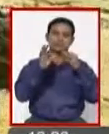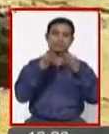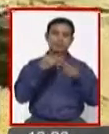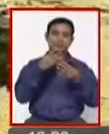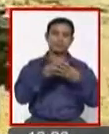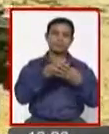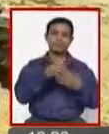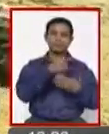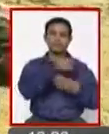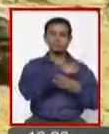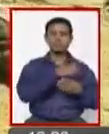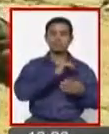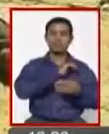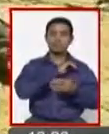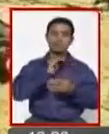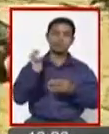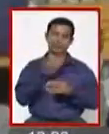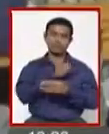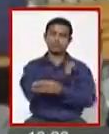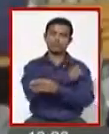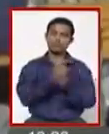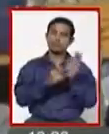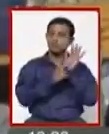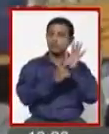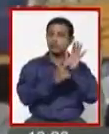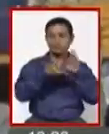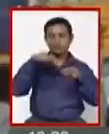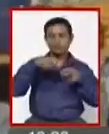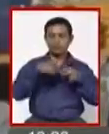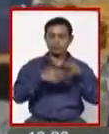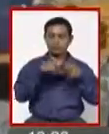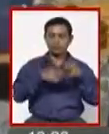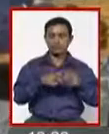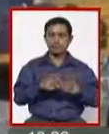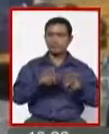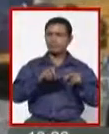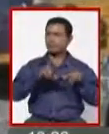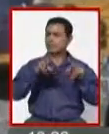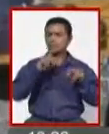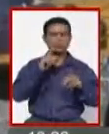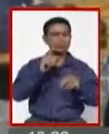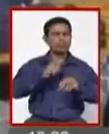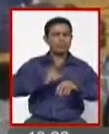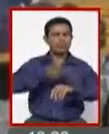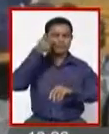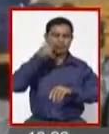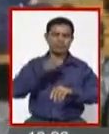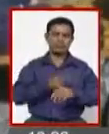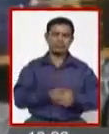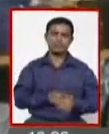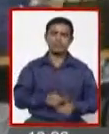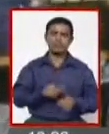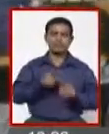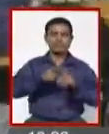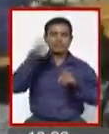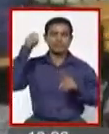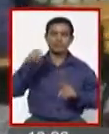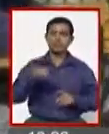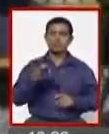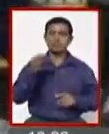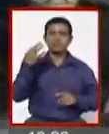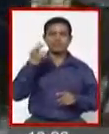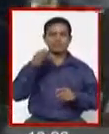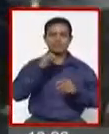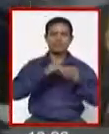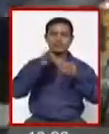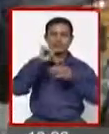Nuestras autoridades han hecho conocer esta problemática y no es la primera ocasión, pues, porque desde el 19 de